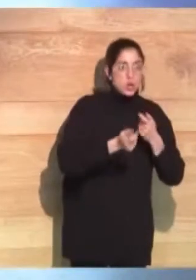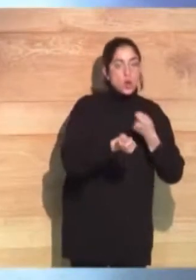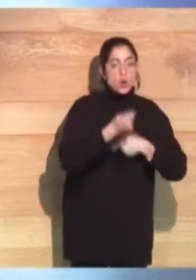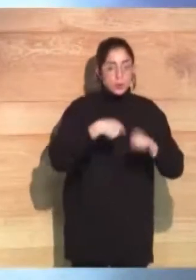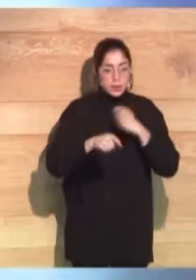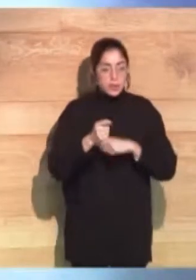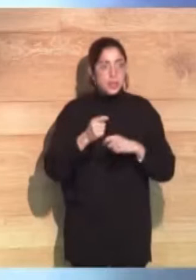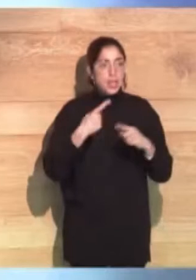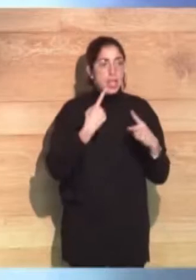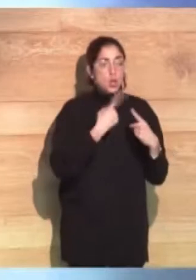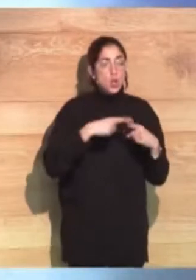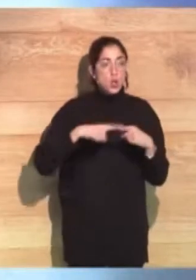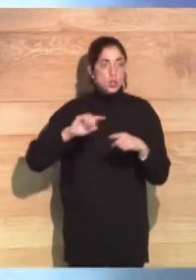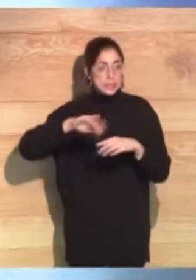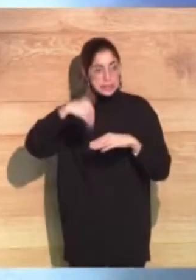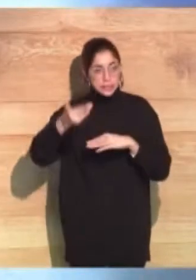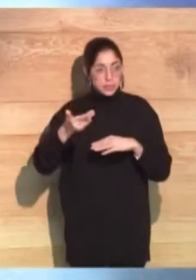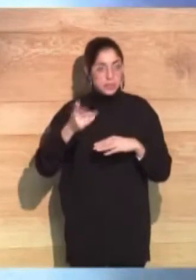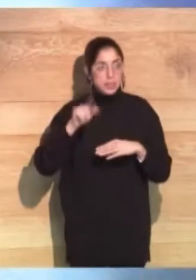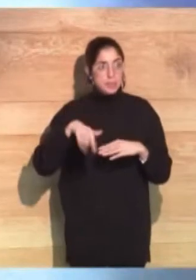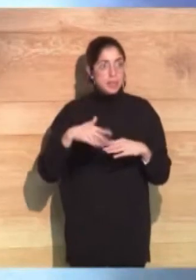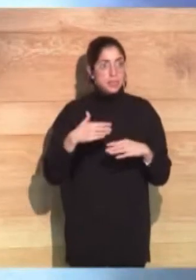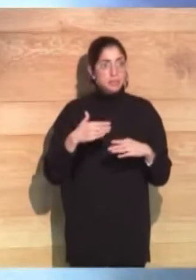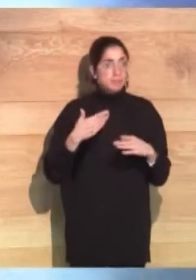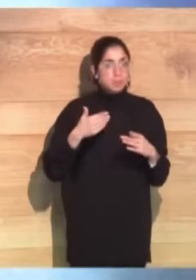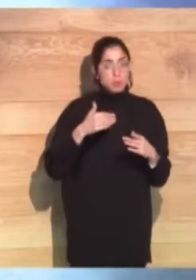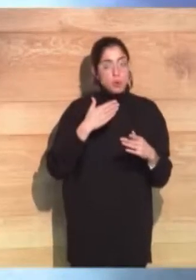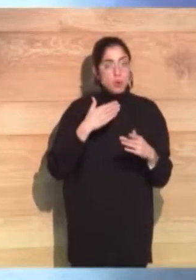Asuntos Exteriores, en posiciones clave.